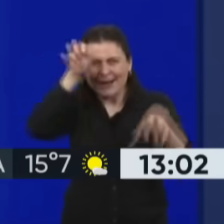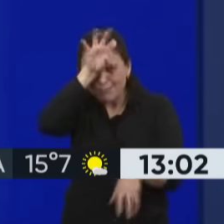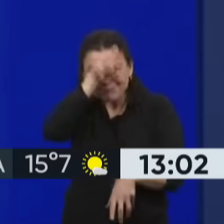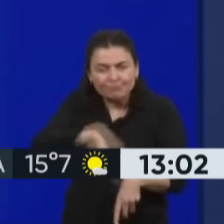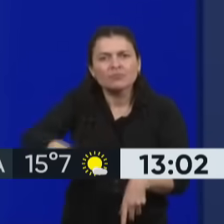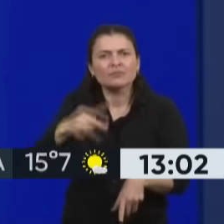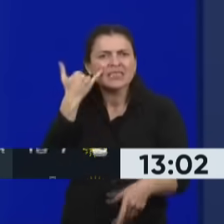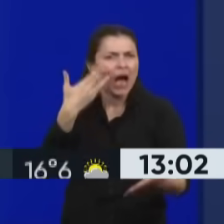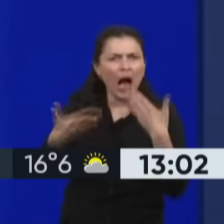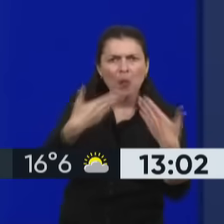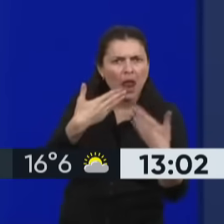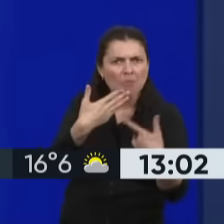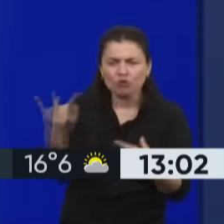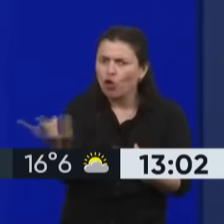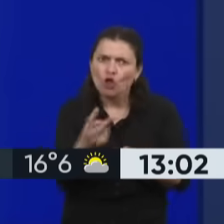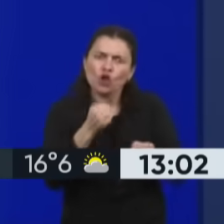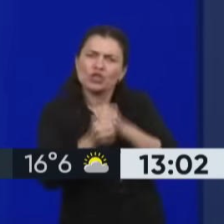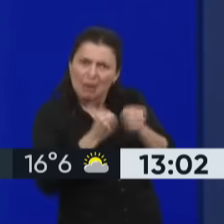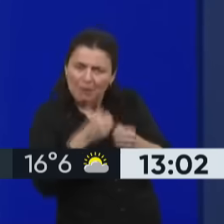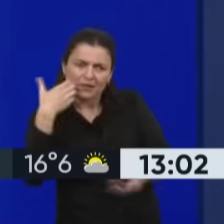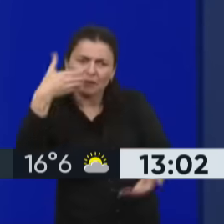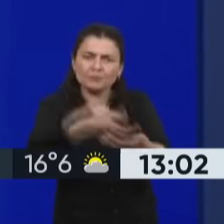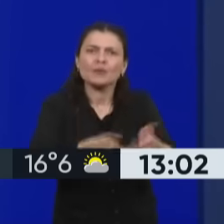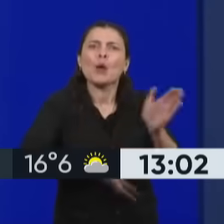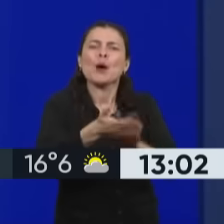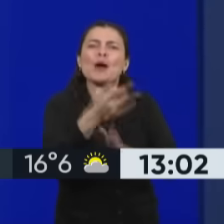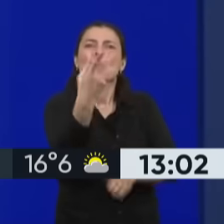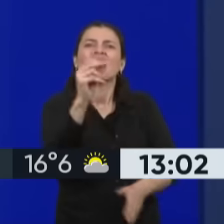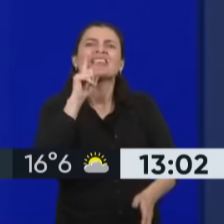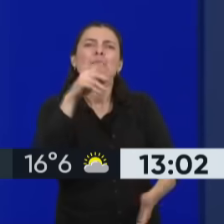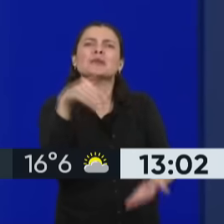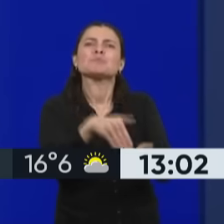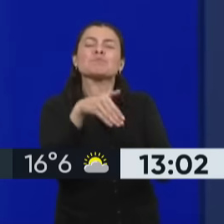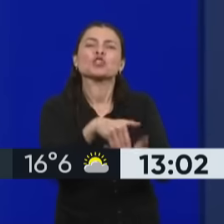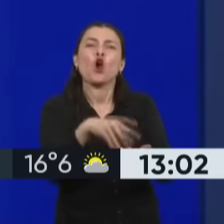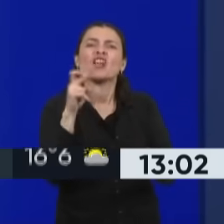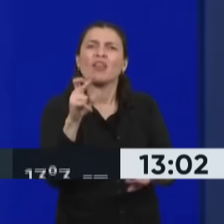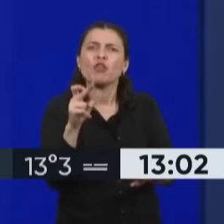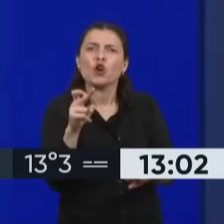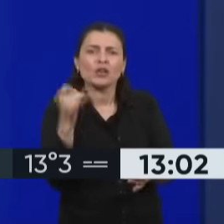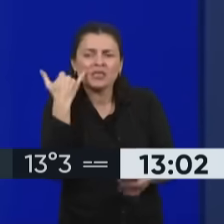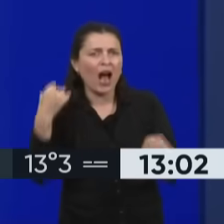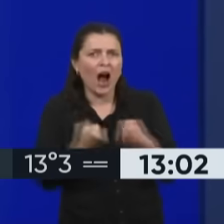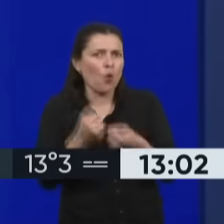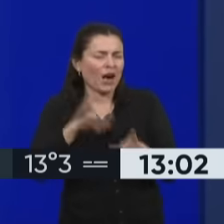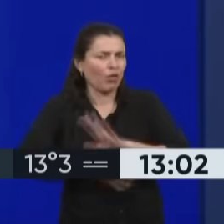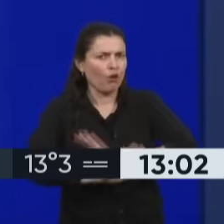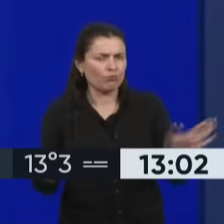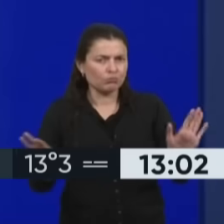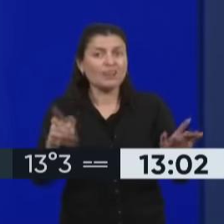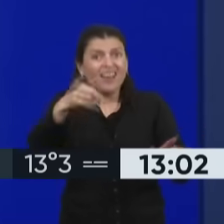terminar haciendo cada una inversión de 20.000 millones de dólares, que además van a generar una